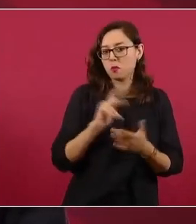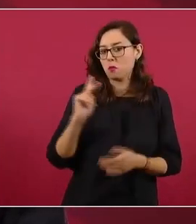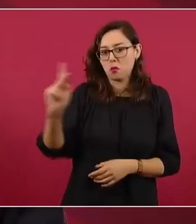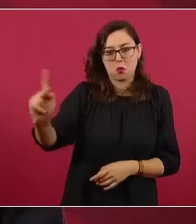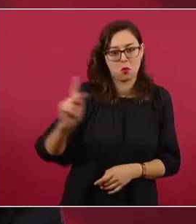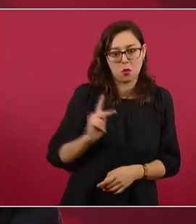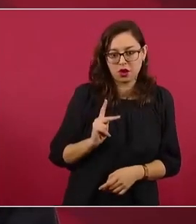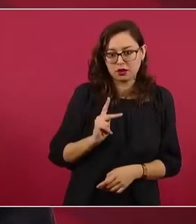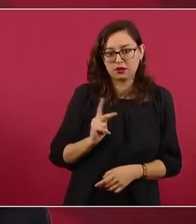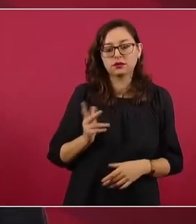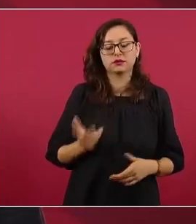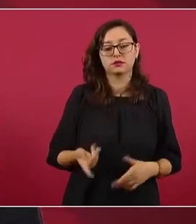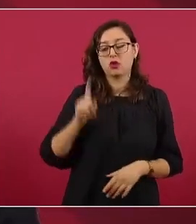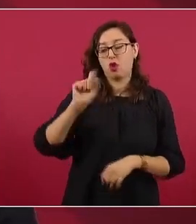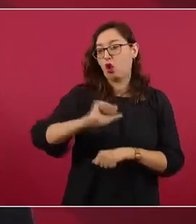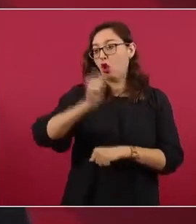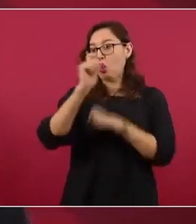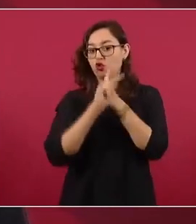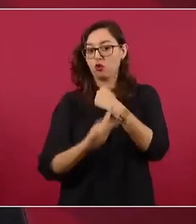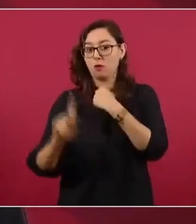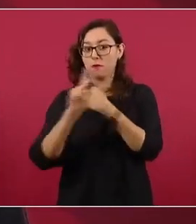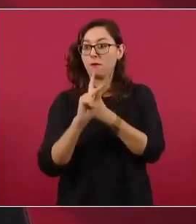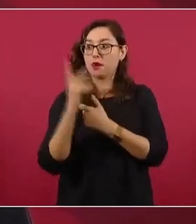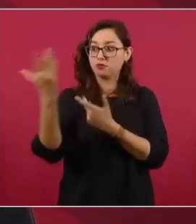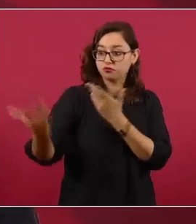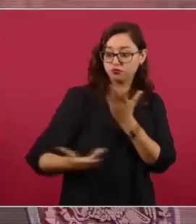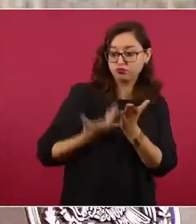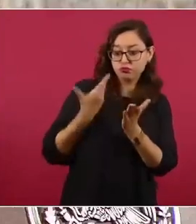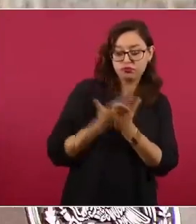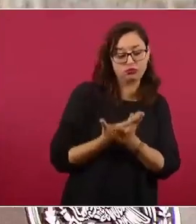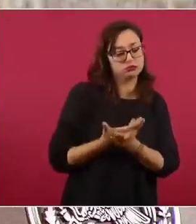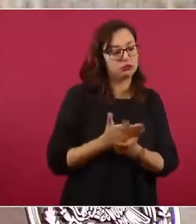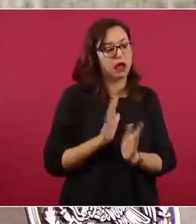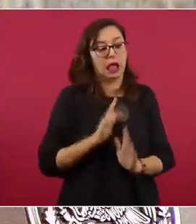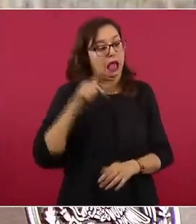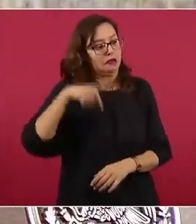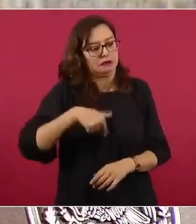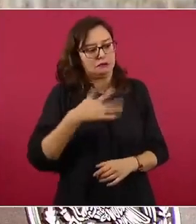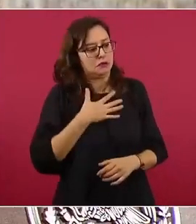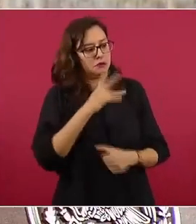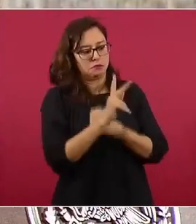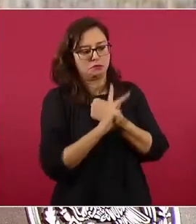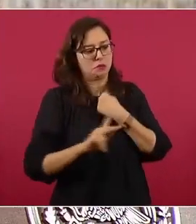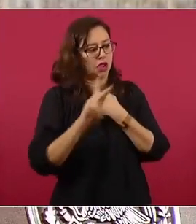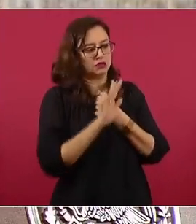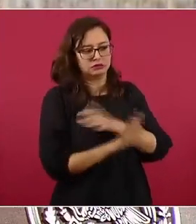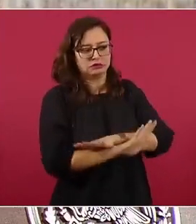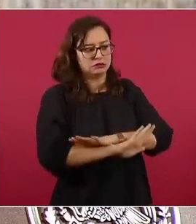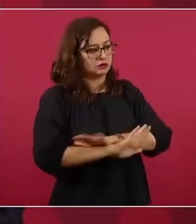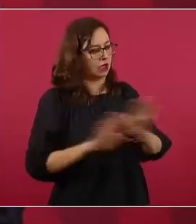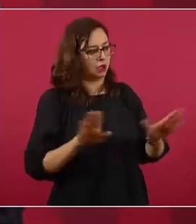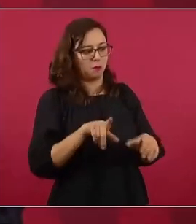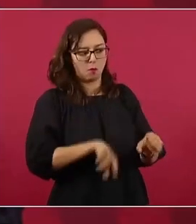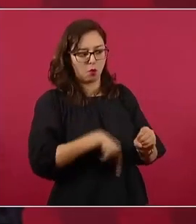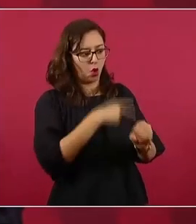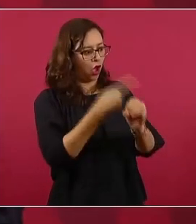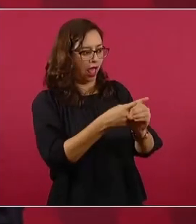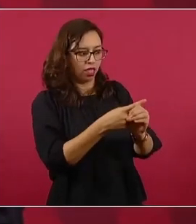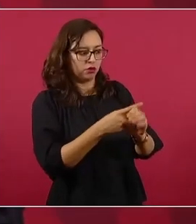Recibimos la propuesta, es una propuesta, la analizamos y tomamos una